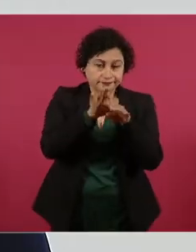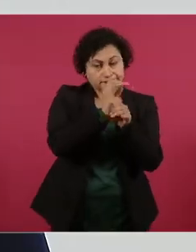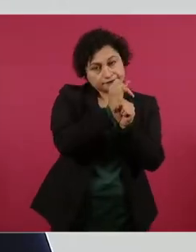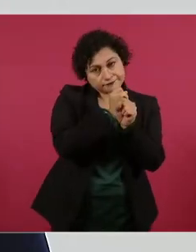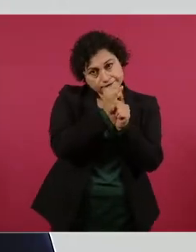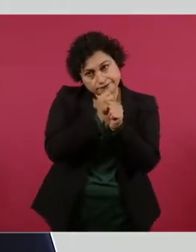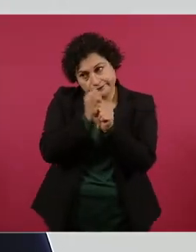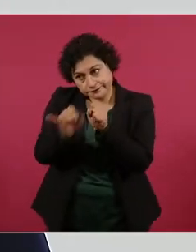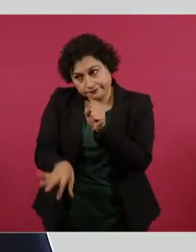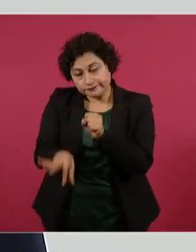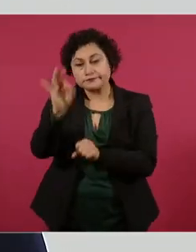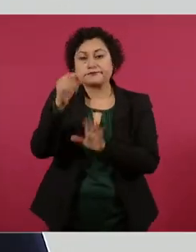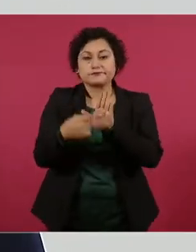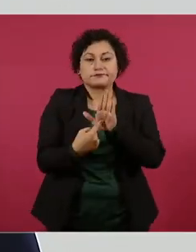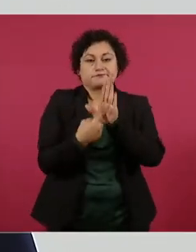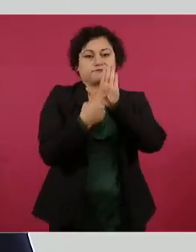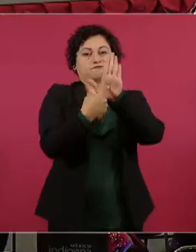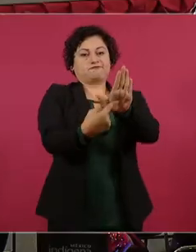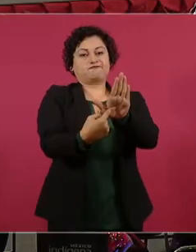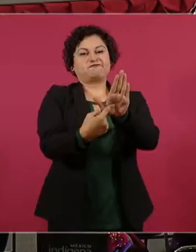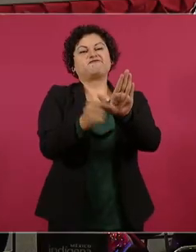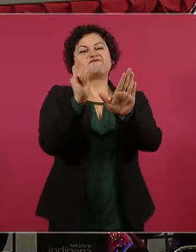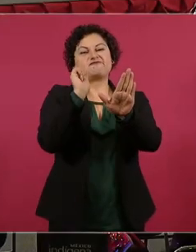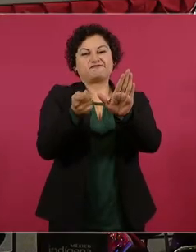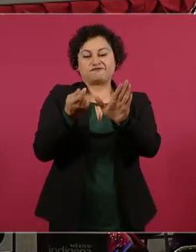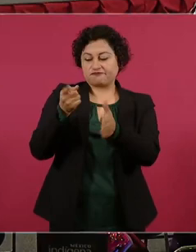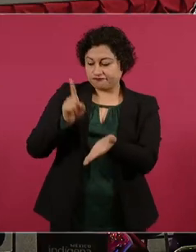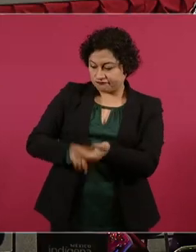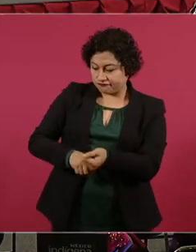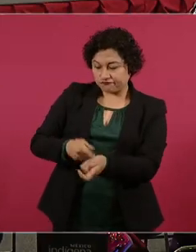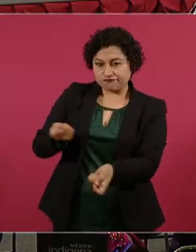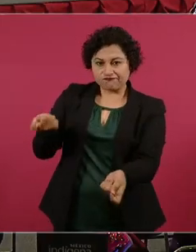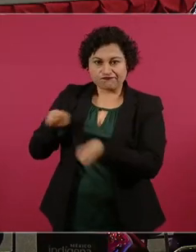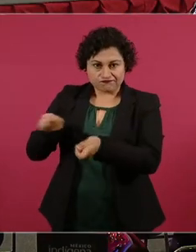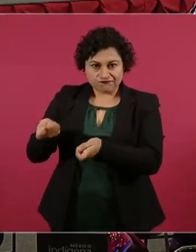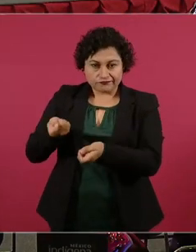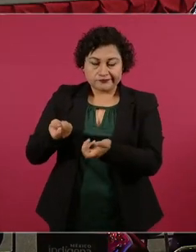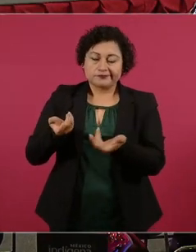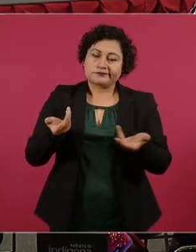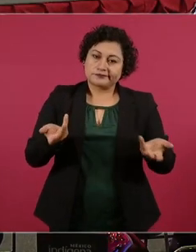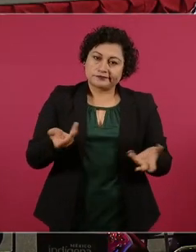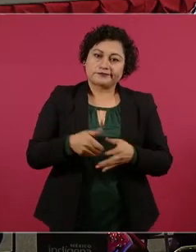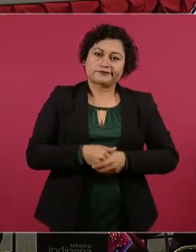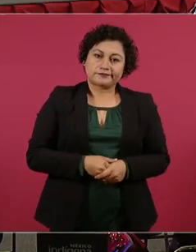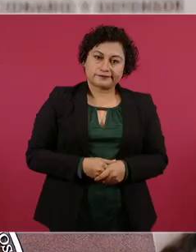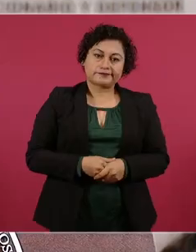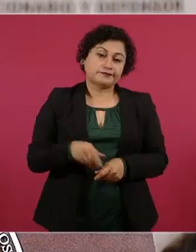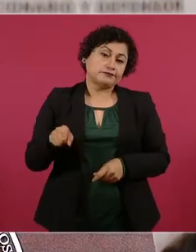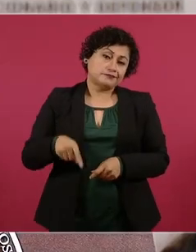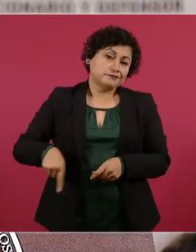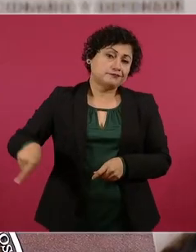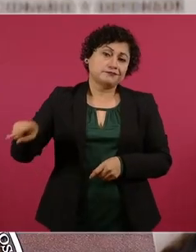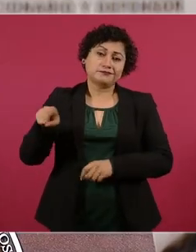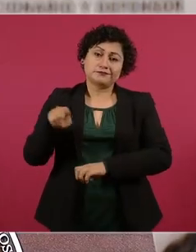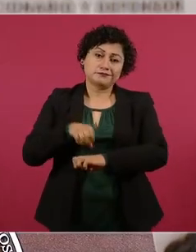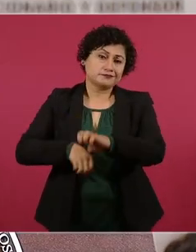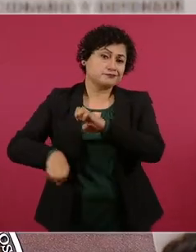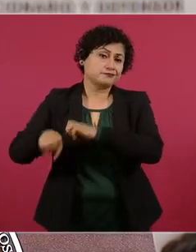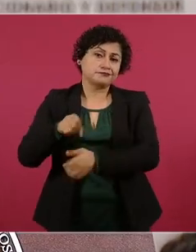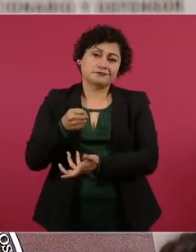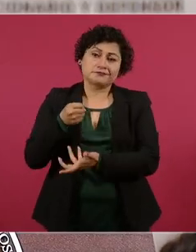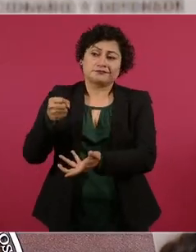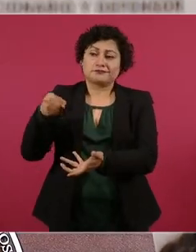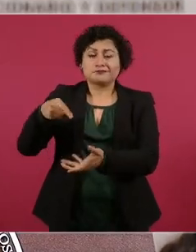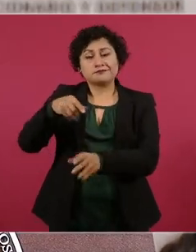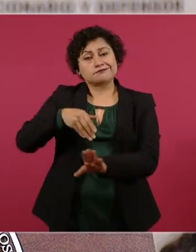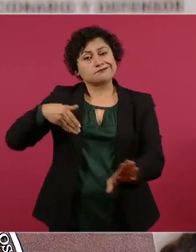develar la manipulación en las redes que distorsionan la conversación, dirigen campañas negras y